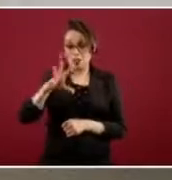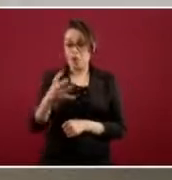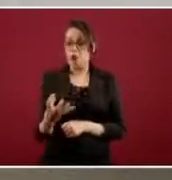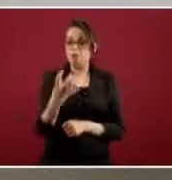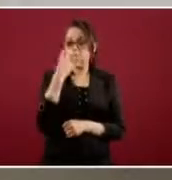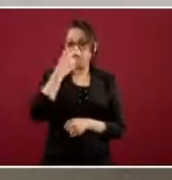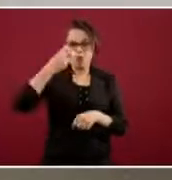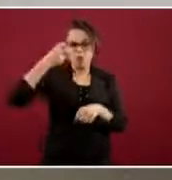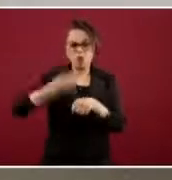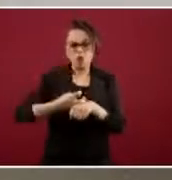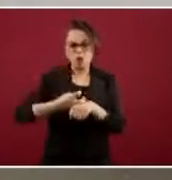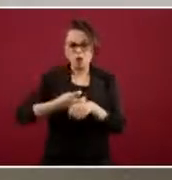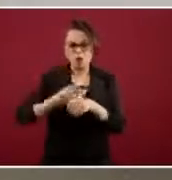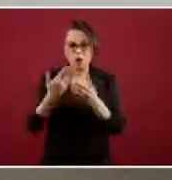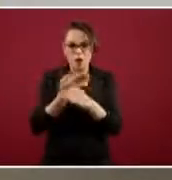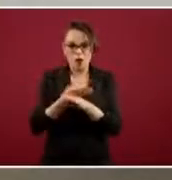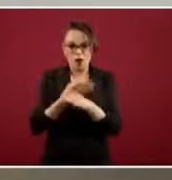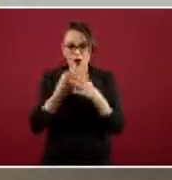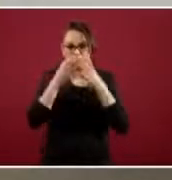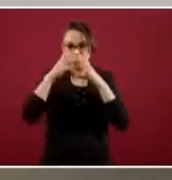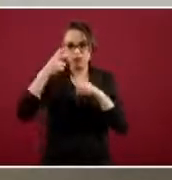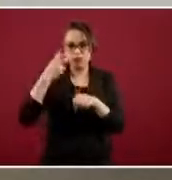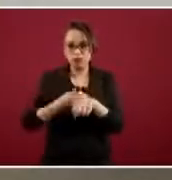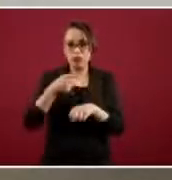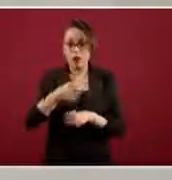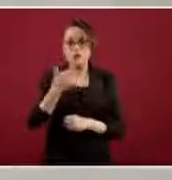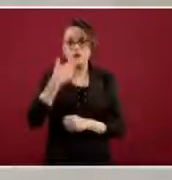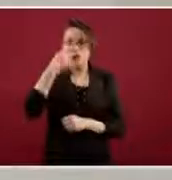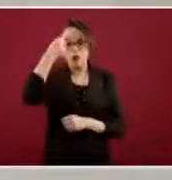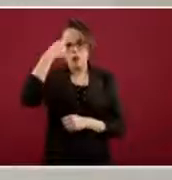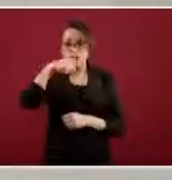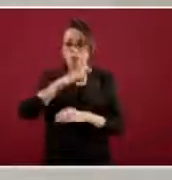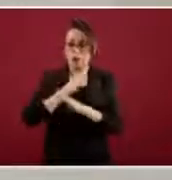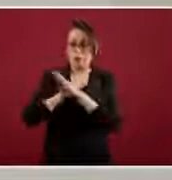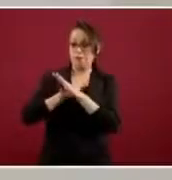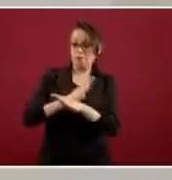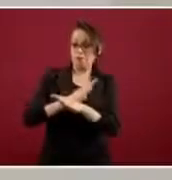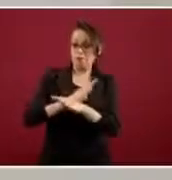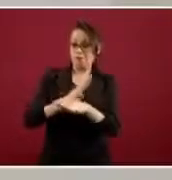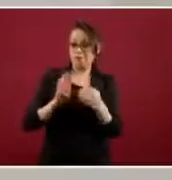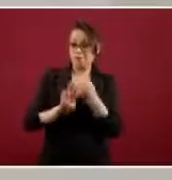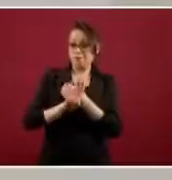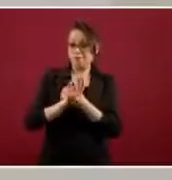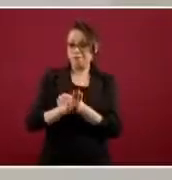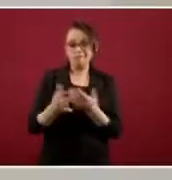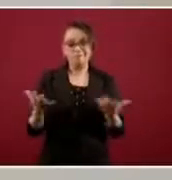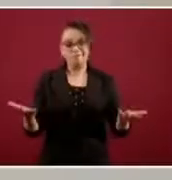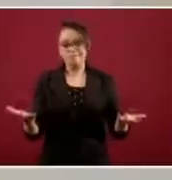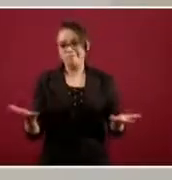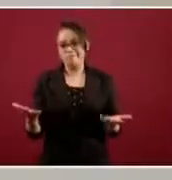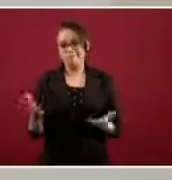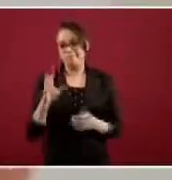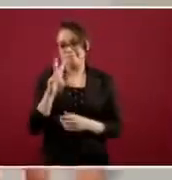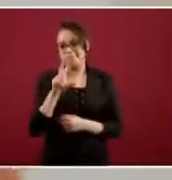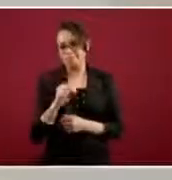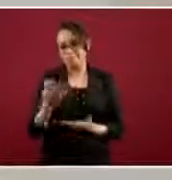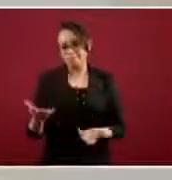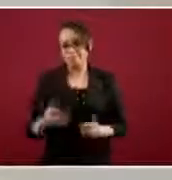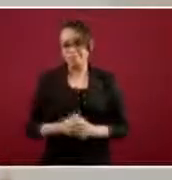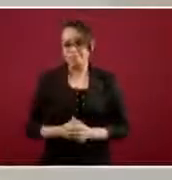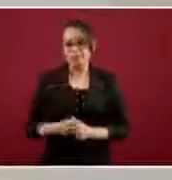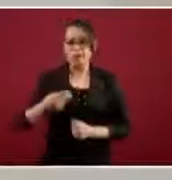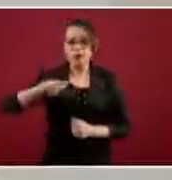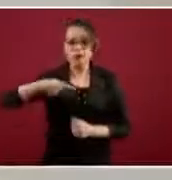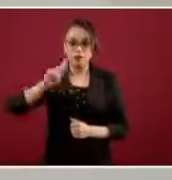desperdiciaran utilizándolas como un mecanismo de protección que todavía no tiene una fuerte evidencia científica. Pero sí,